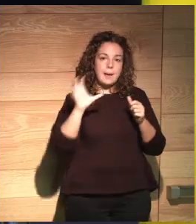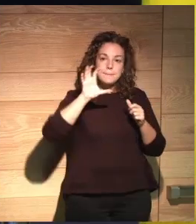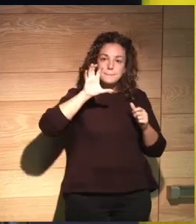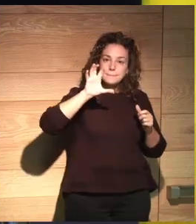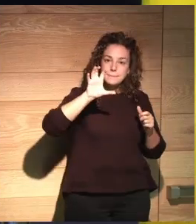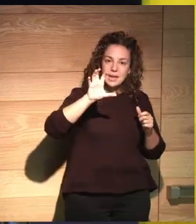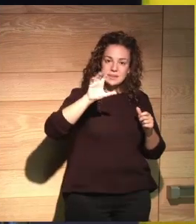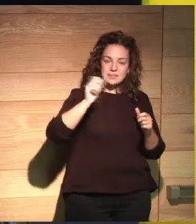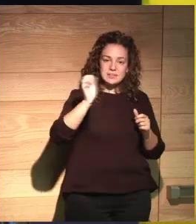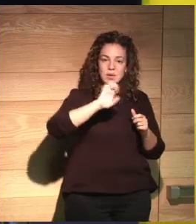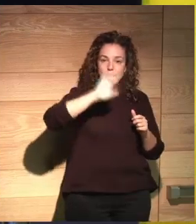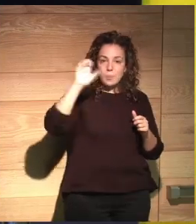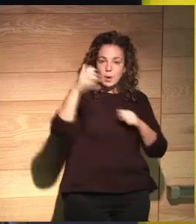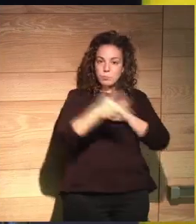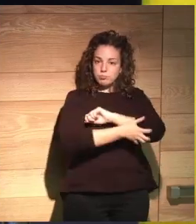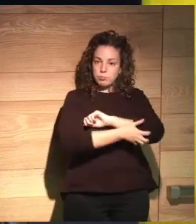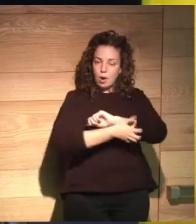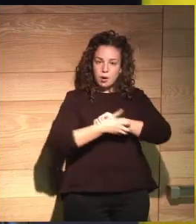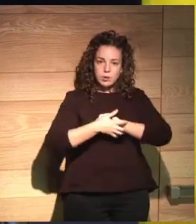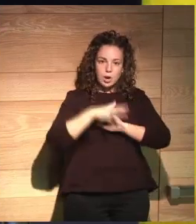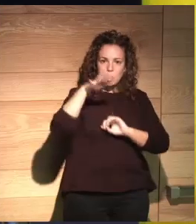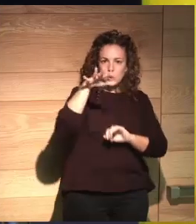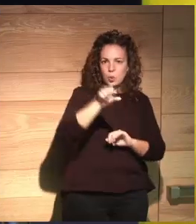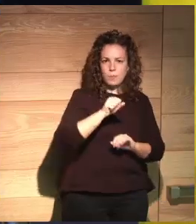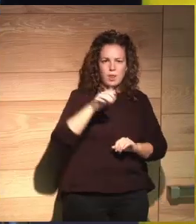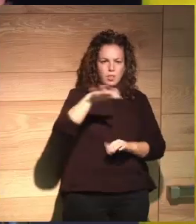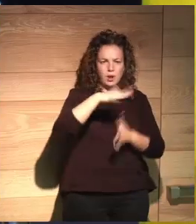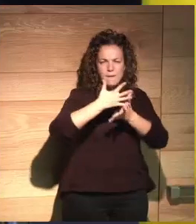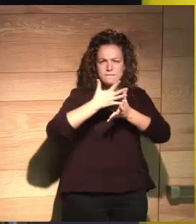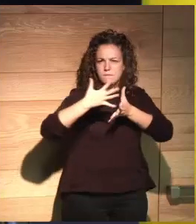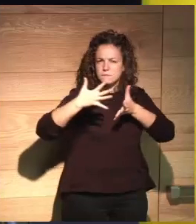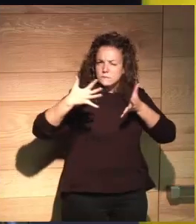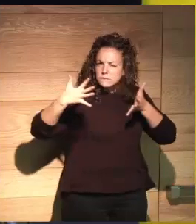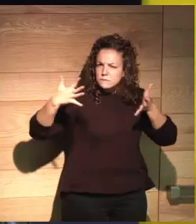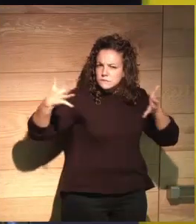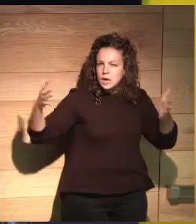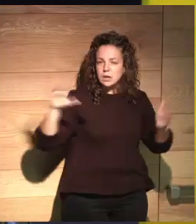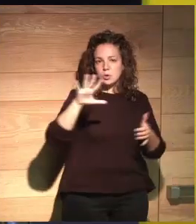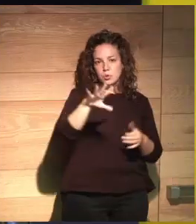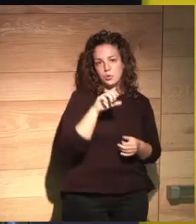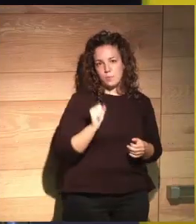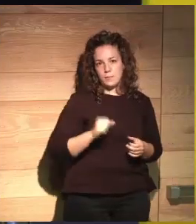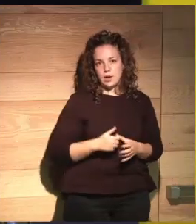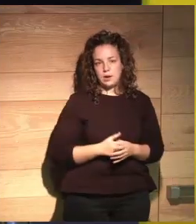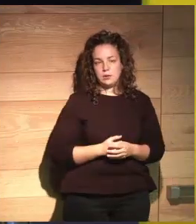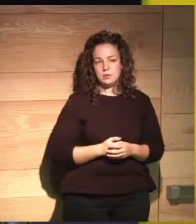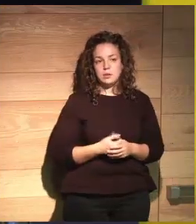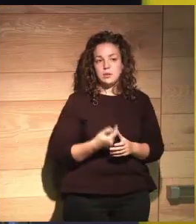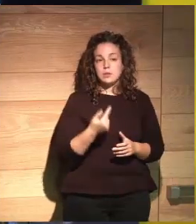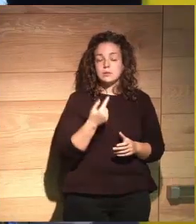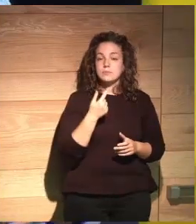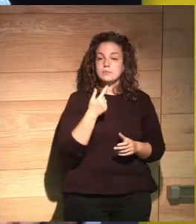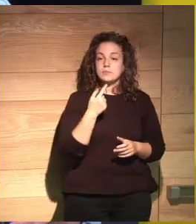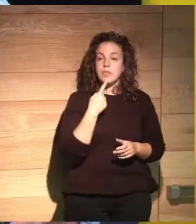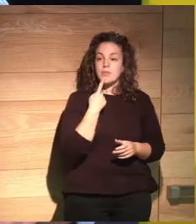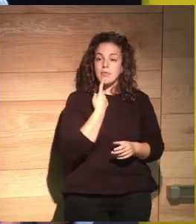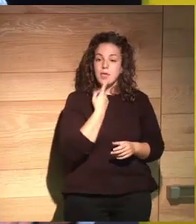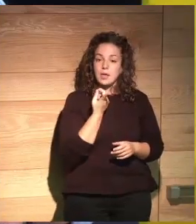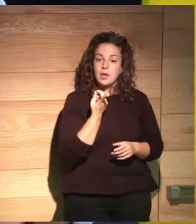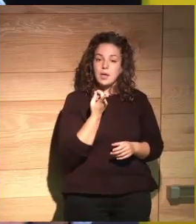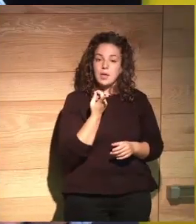europeo pobre o sea en el sector muy pobre y hicieron a los pequeños los